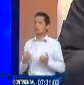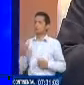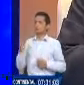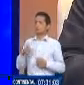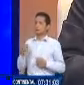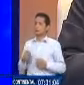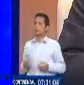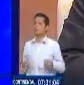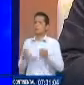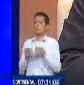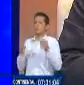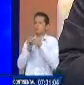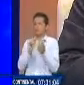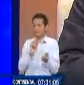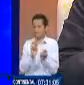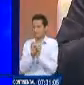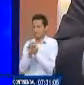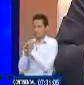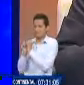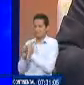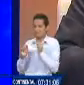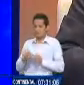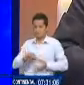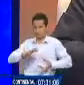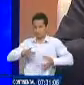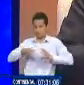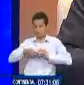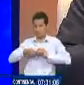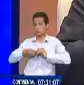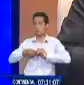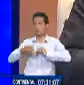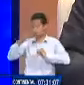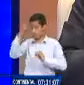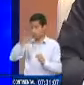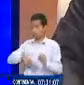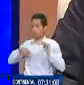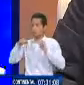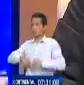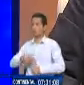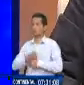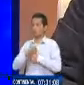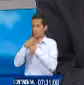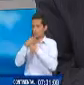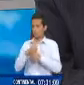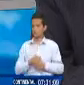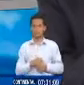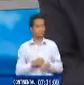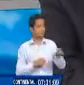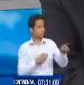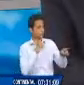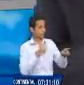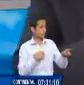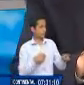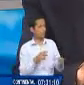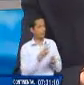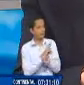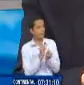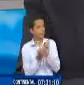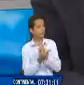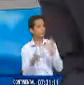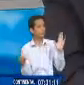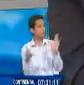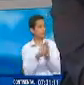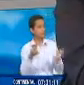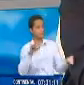generar ciertos cambios regulatorios que le permita justamente al inversionista a tener esa seguridad de inversión usted dijo reformas a la ley